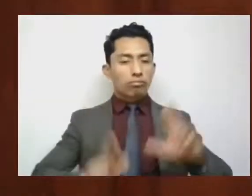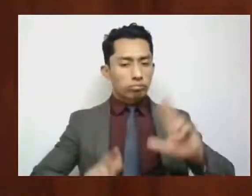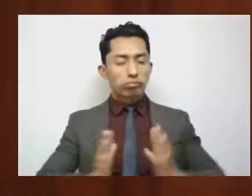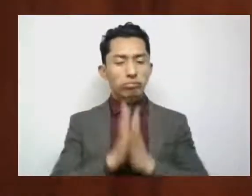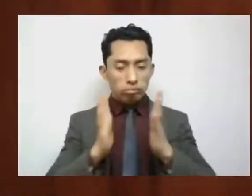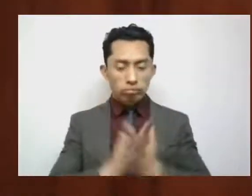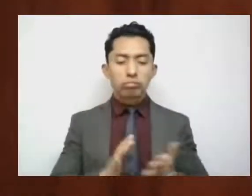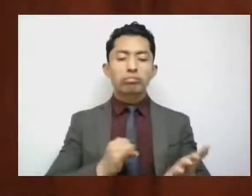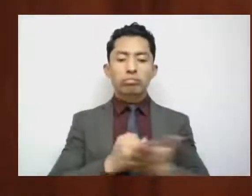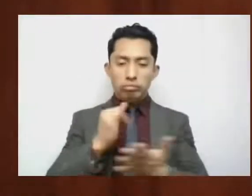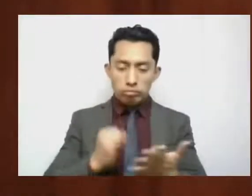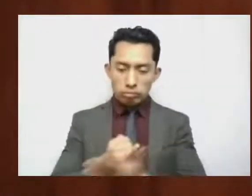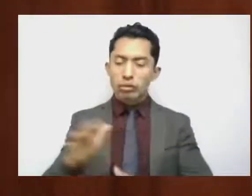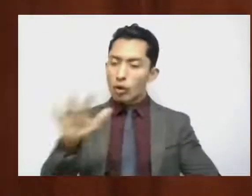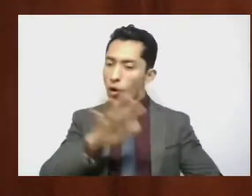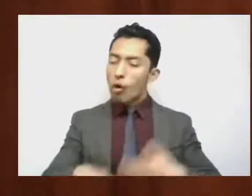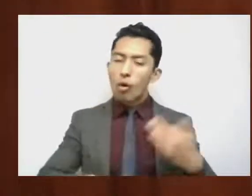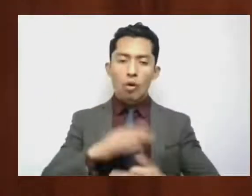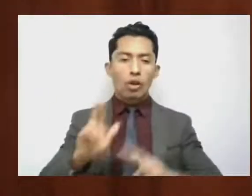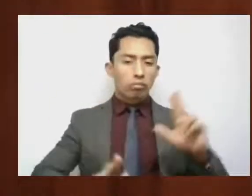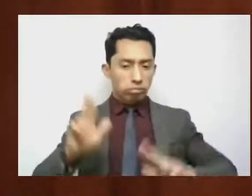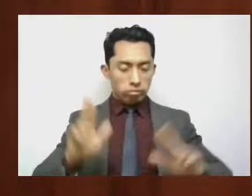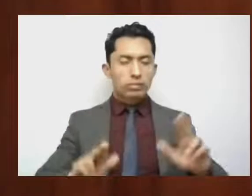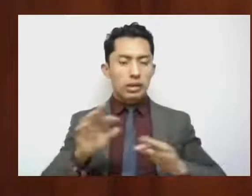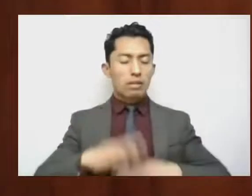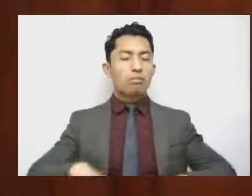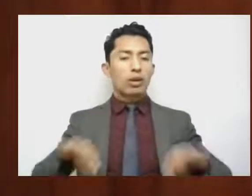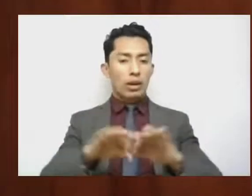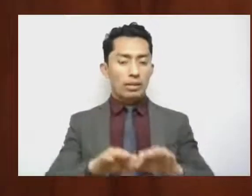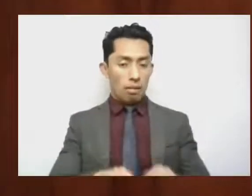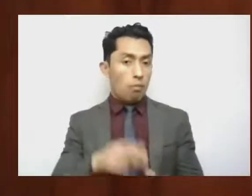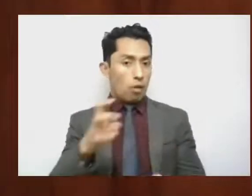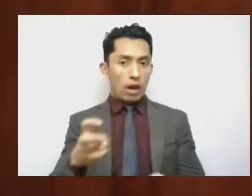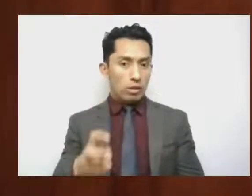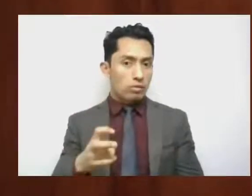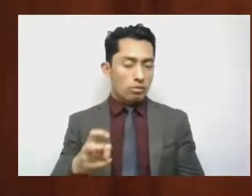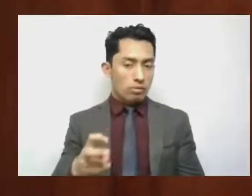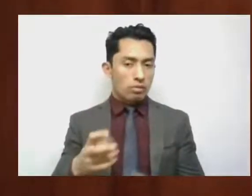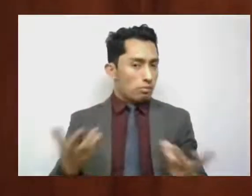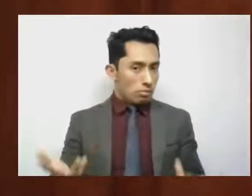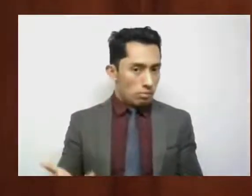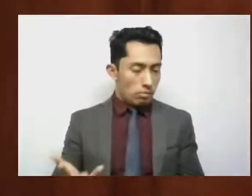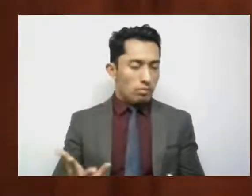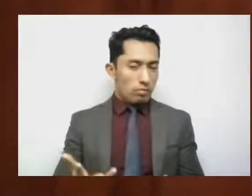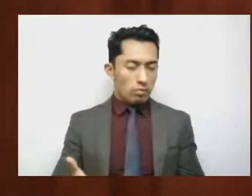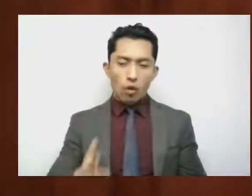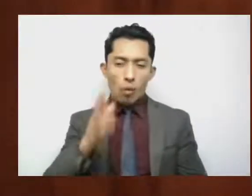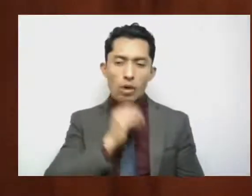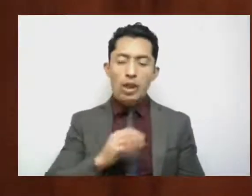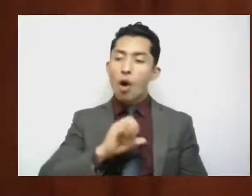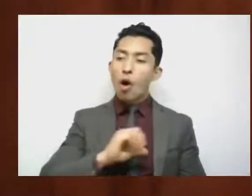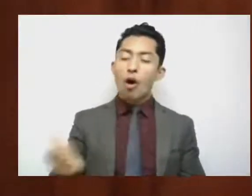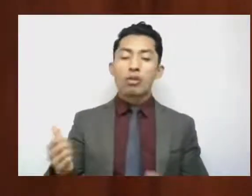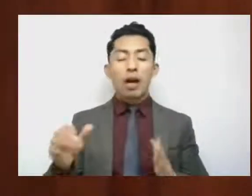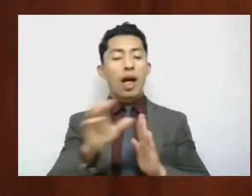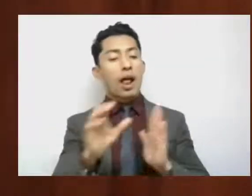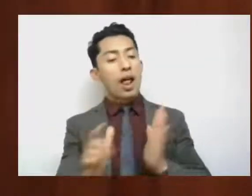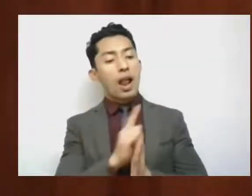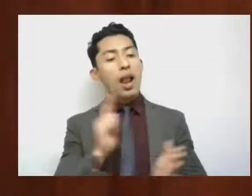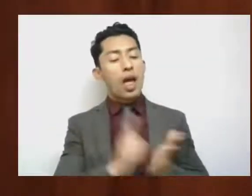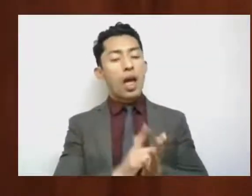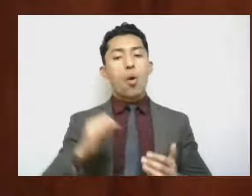en la participación ciudadana, por lo que no podemos permitir que herramientas vengativas y ambiguas como las